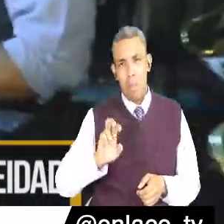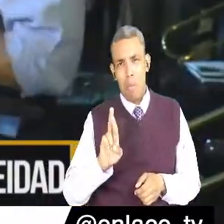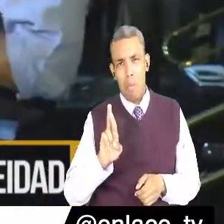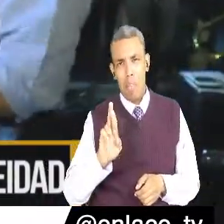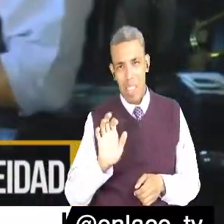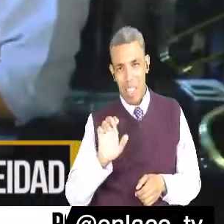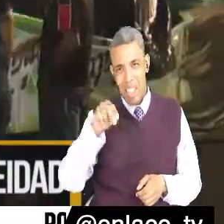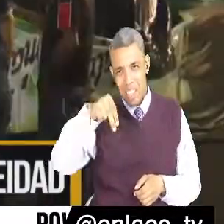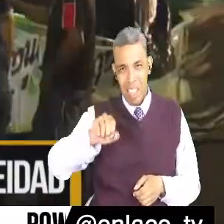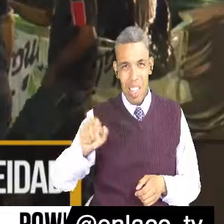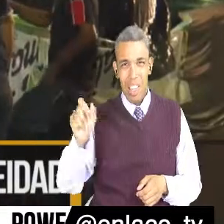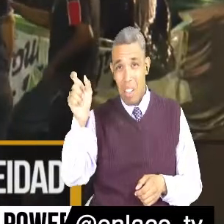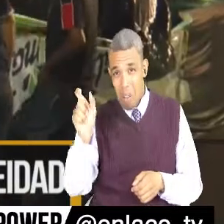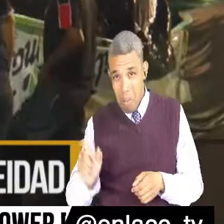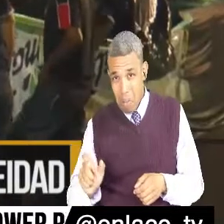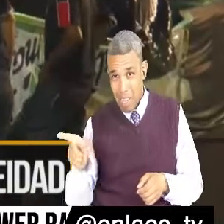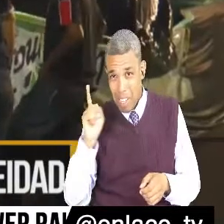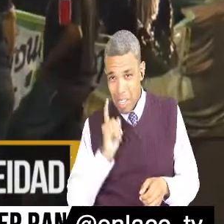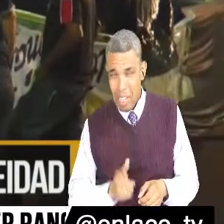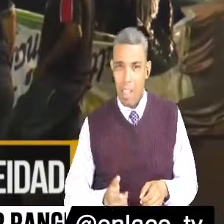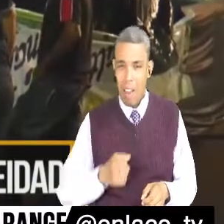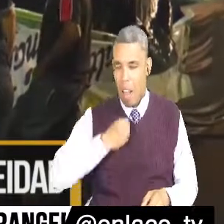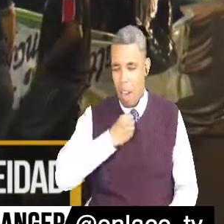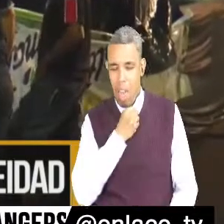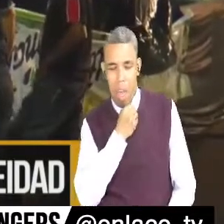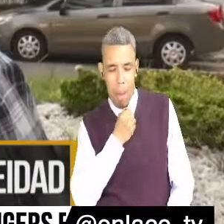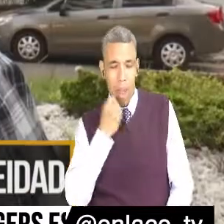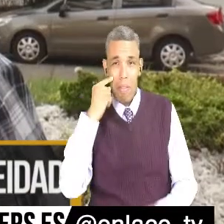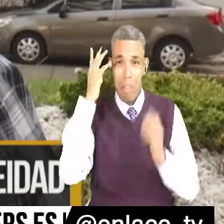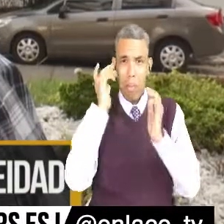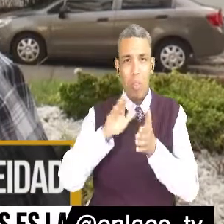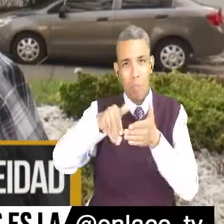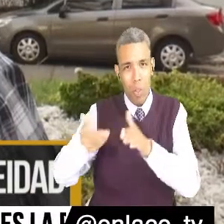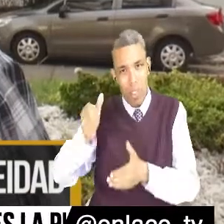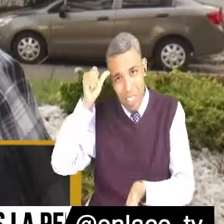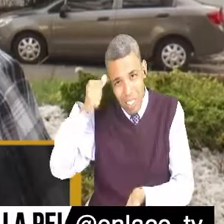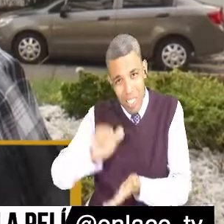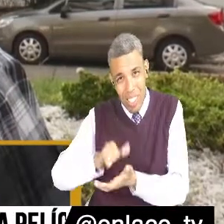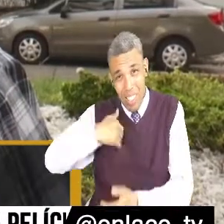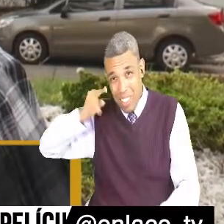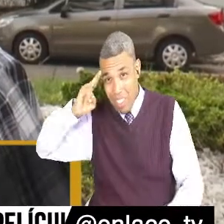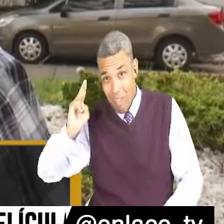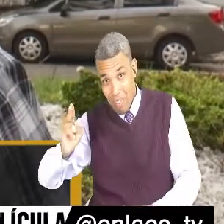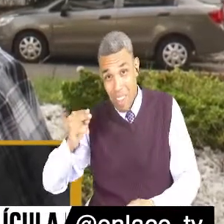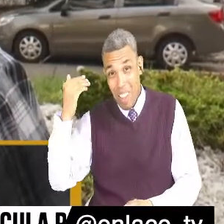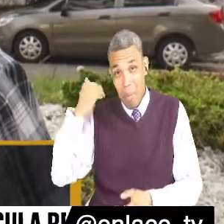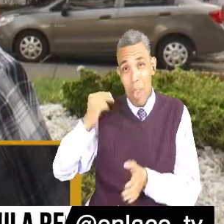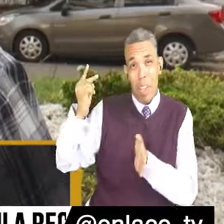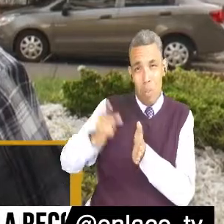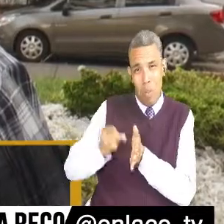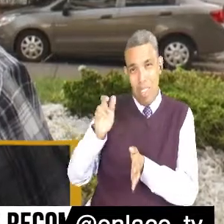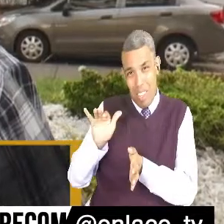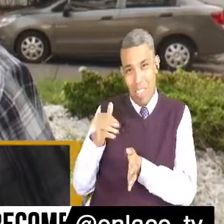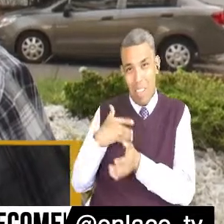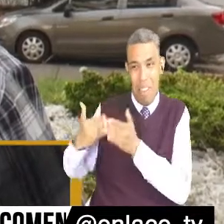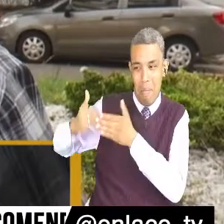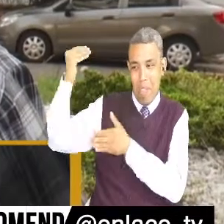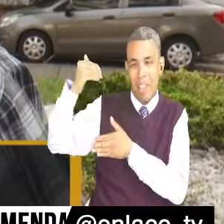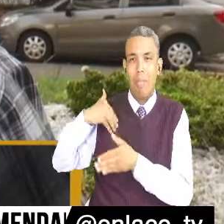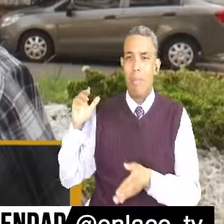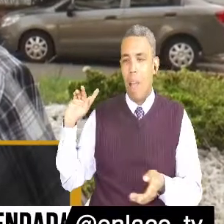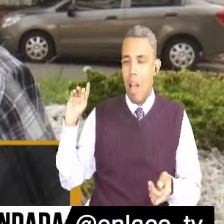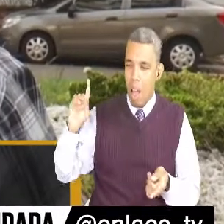en adelante hemos venido resaltando esos valores artísticos y culturales que en Barranca Bermeja han dejado muy en